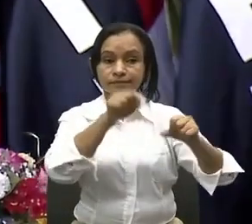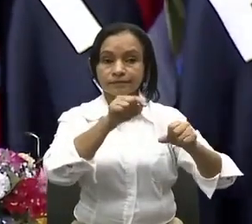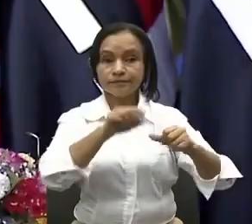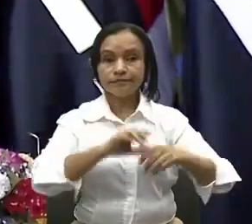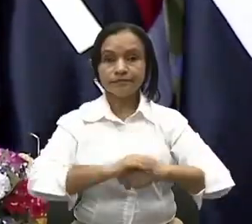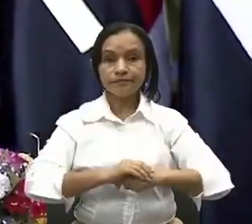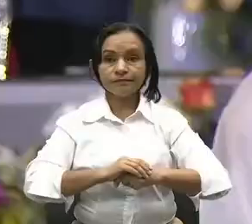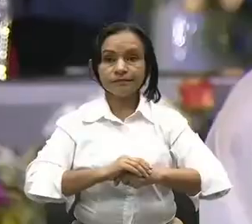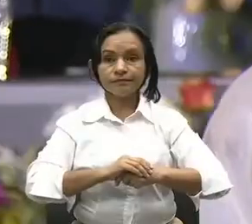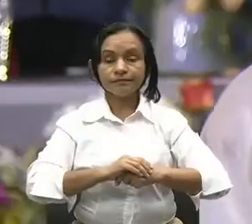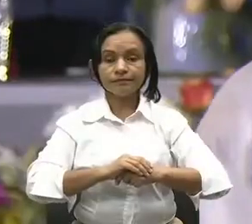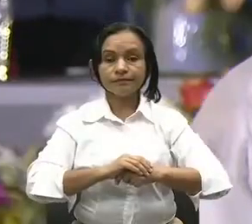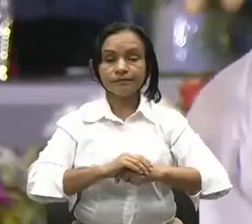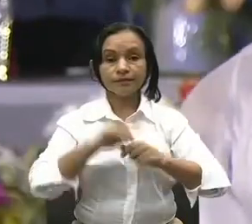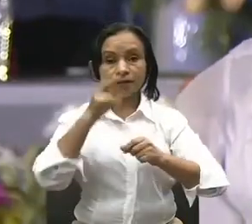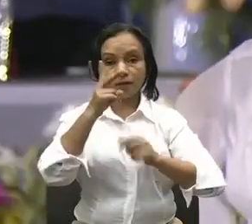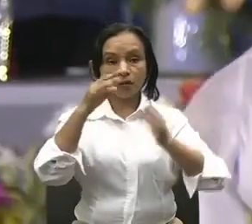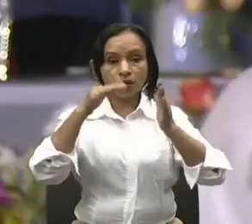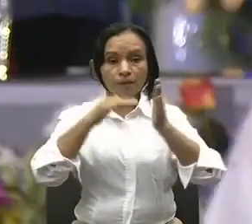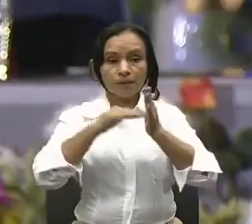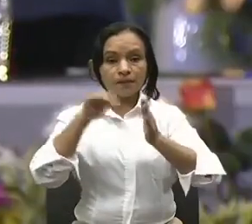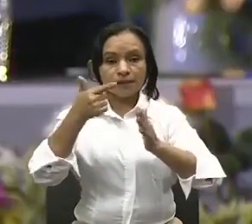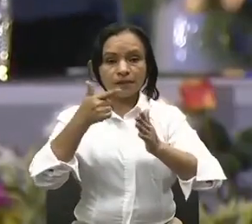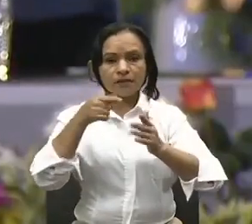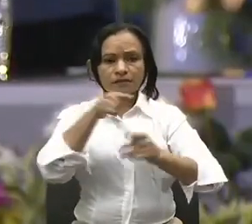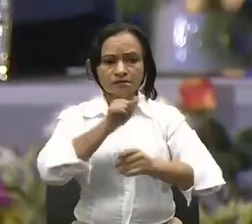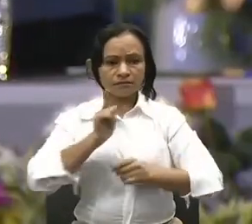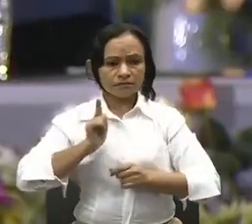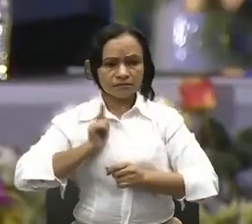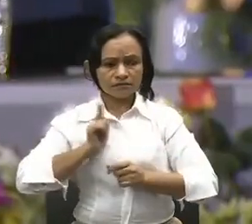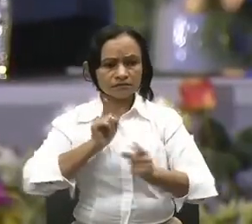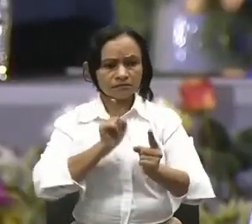Es lo que encontramos nosotros en el